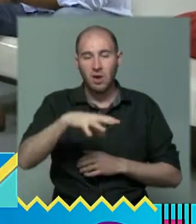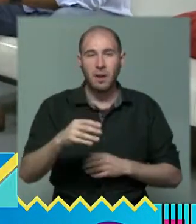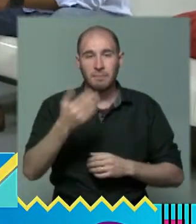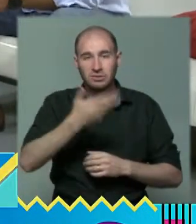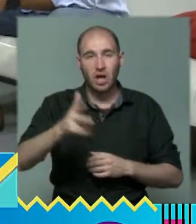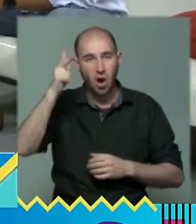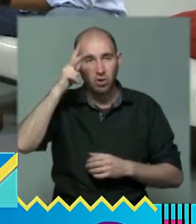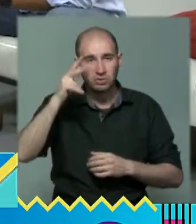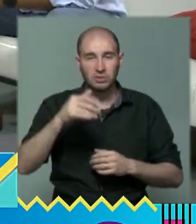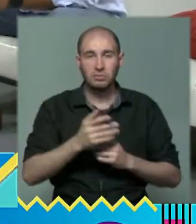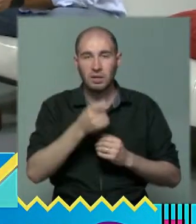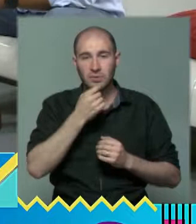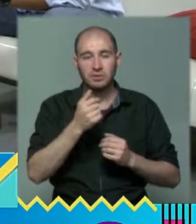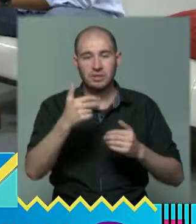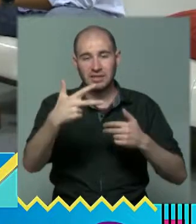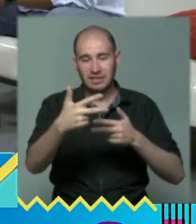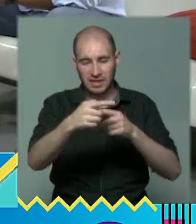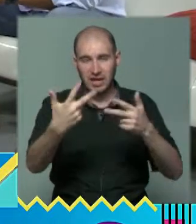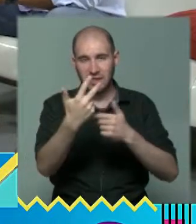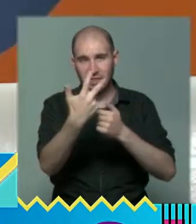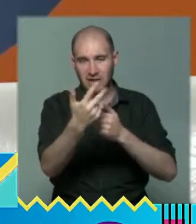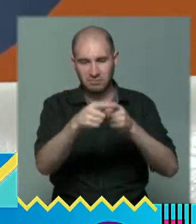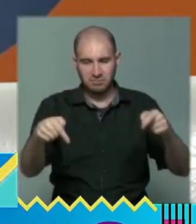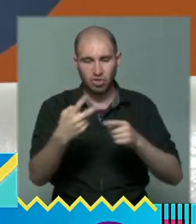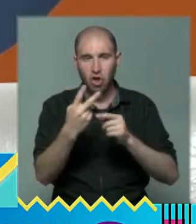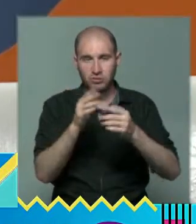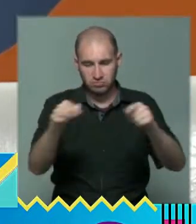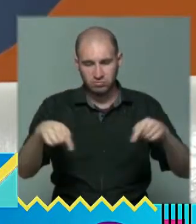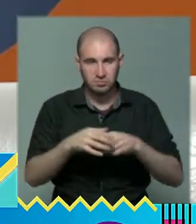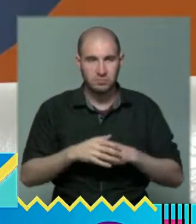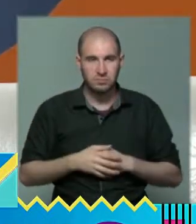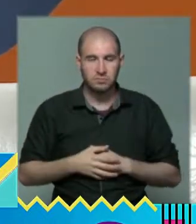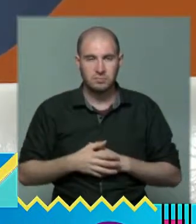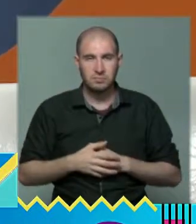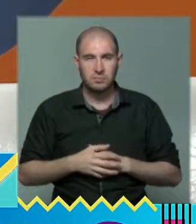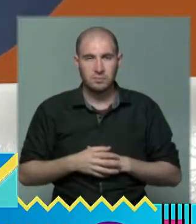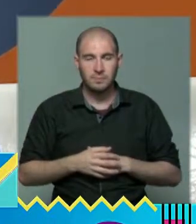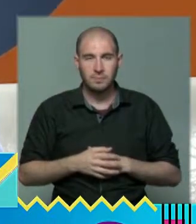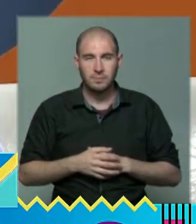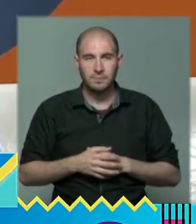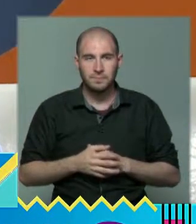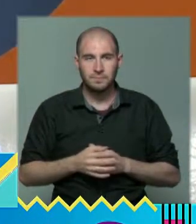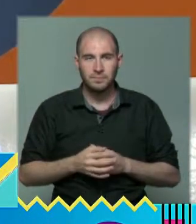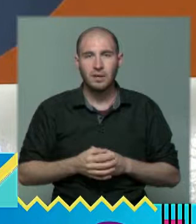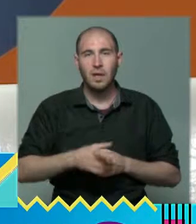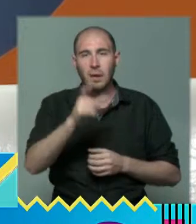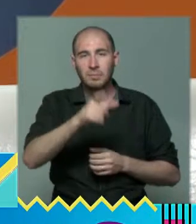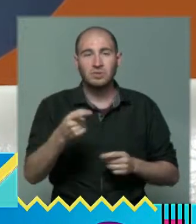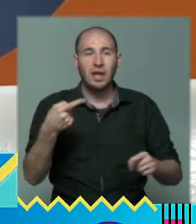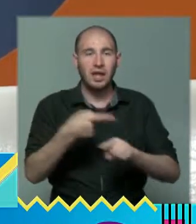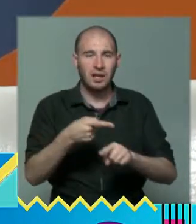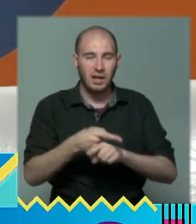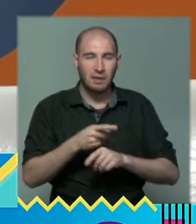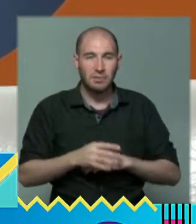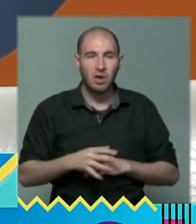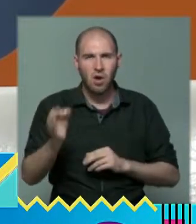8 personas y son celdas de 3x2, sí. Y en esa situación, que la gente reclame